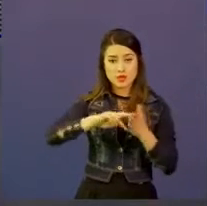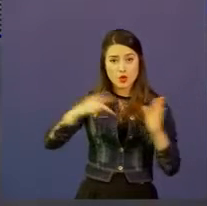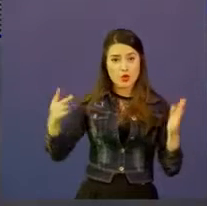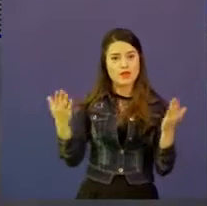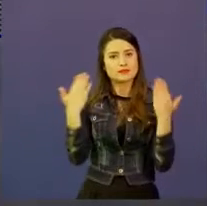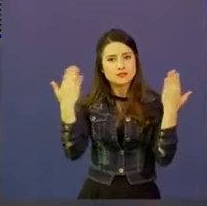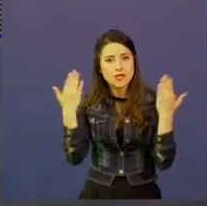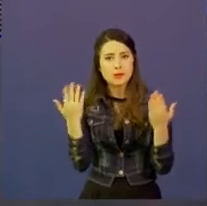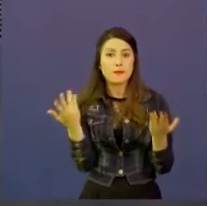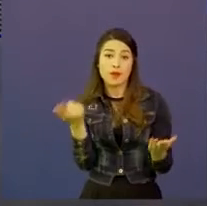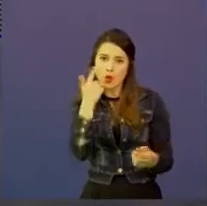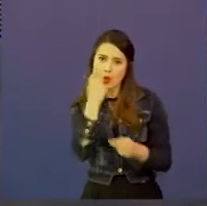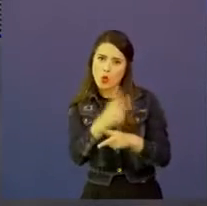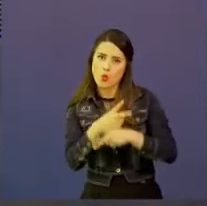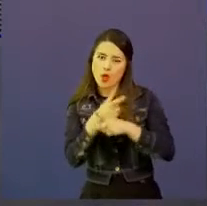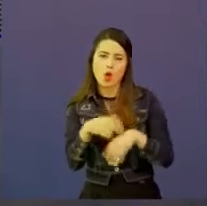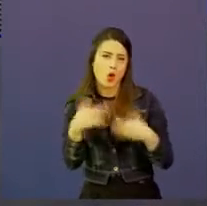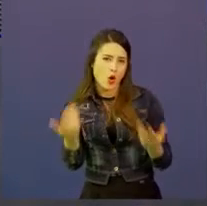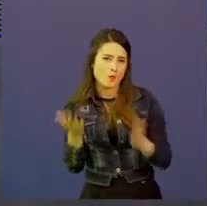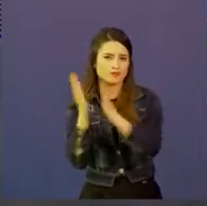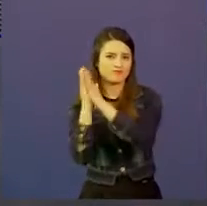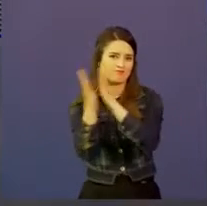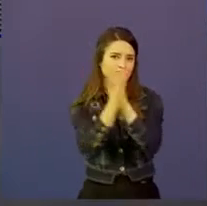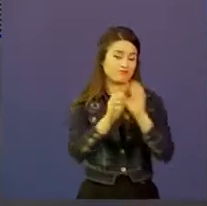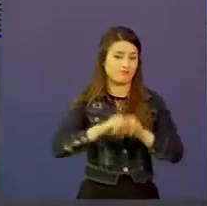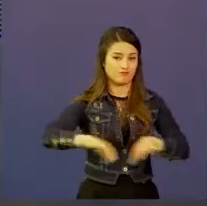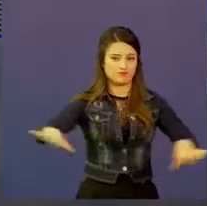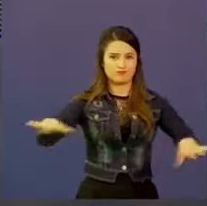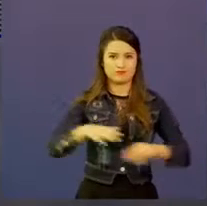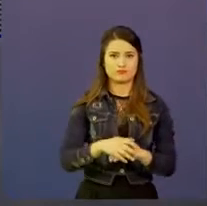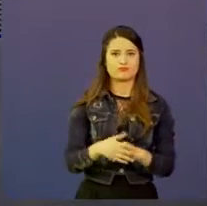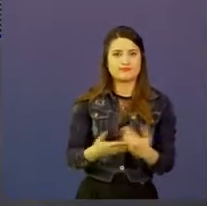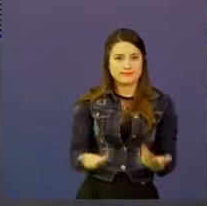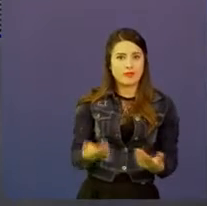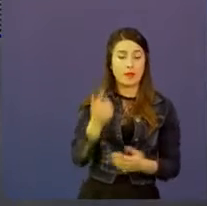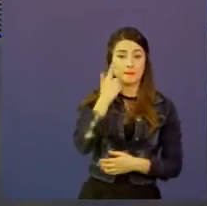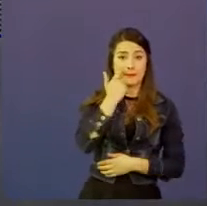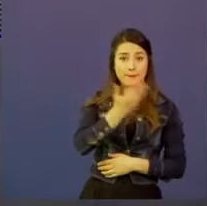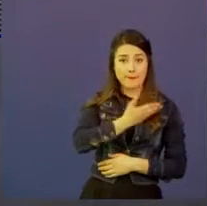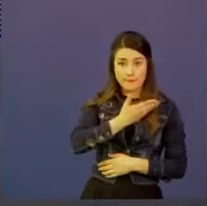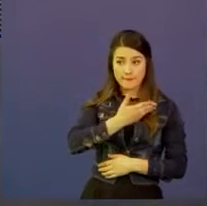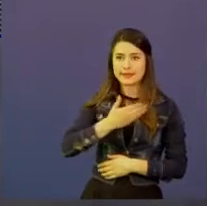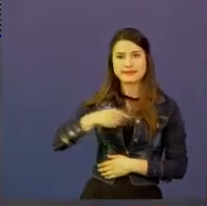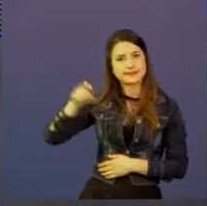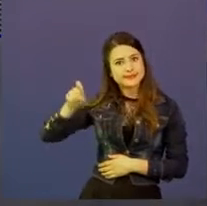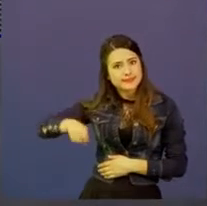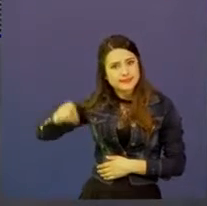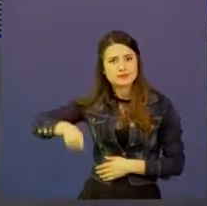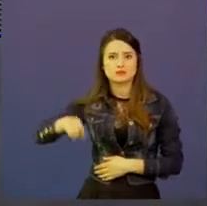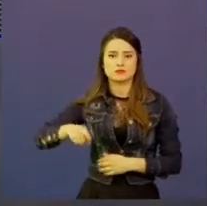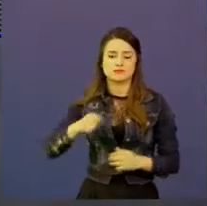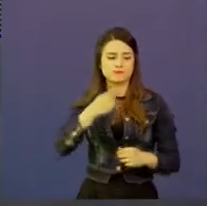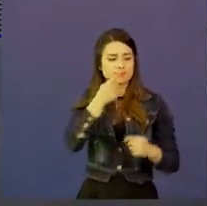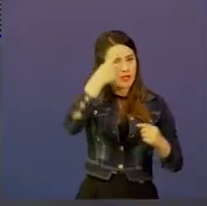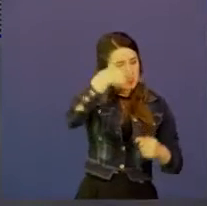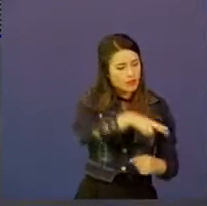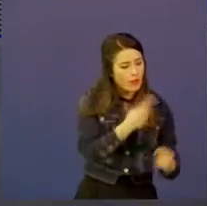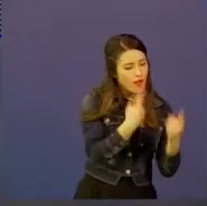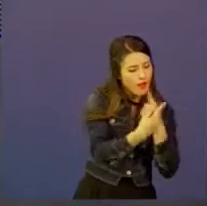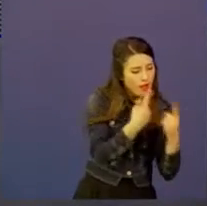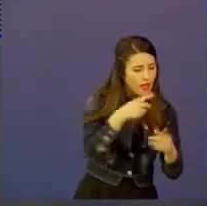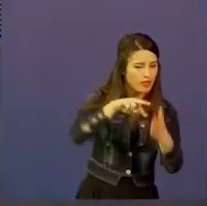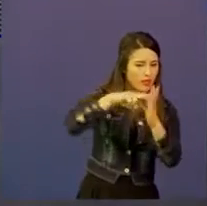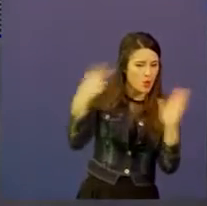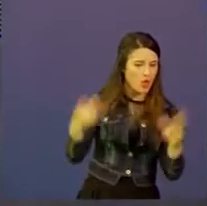padres de familia son fundamentales. Si los padres de familia no empiezan a interactuar y a tener unos diálogos con sus hijos alrededor de la